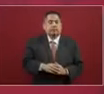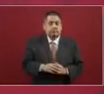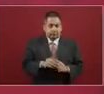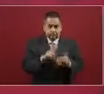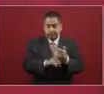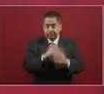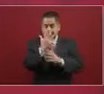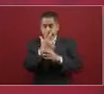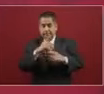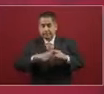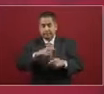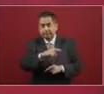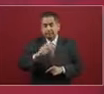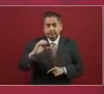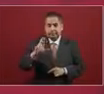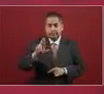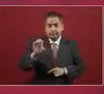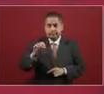CRE,